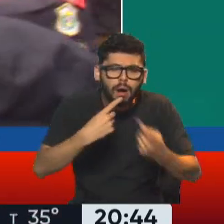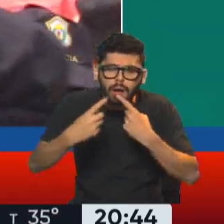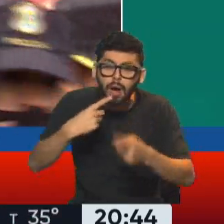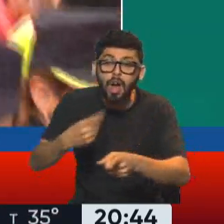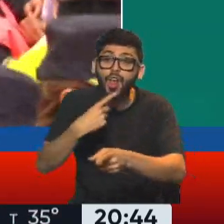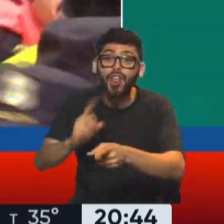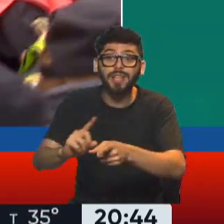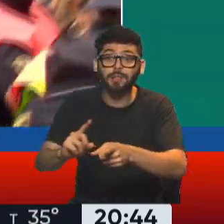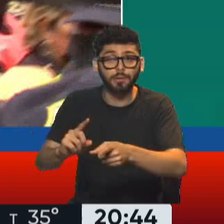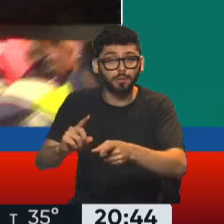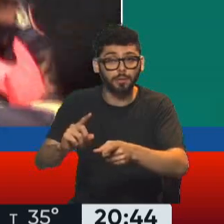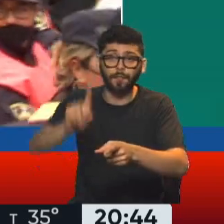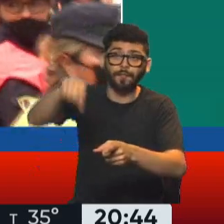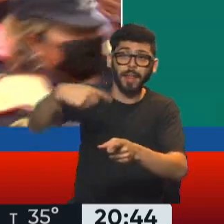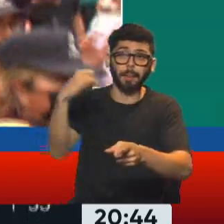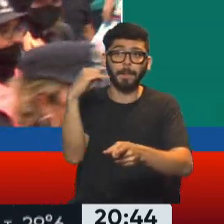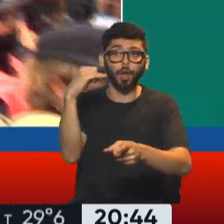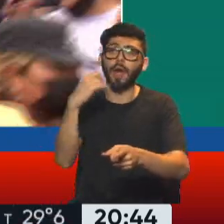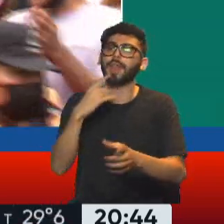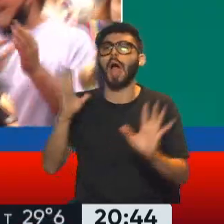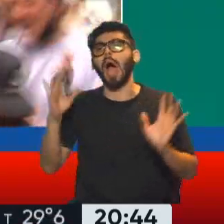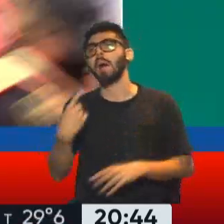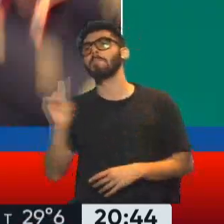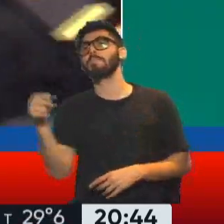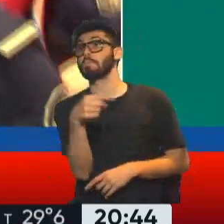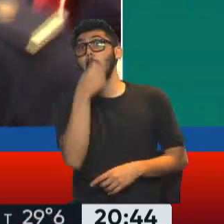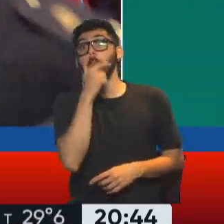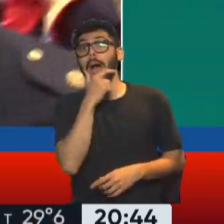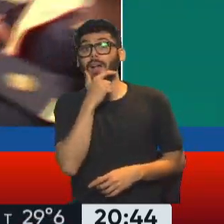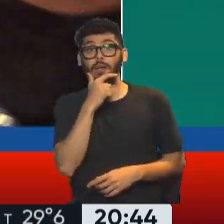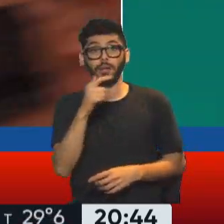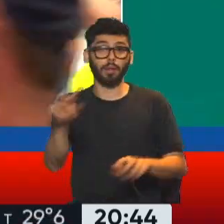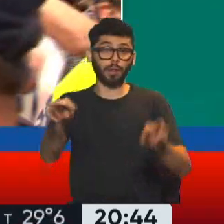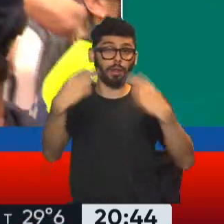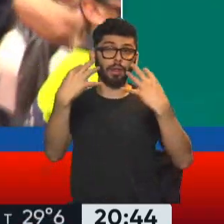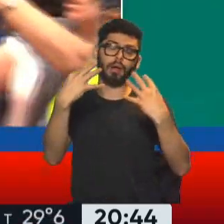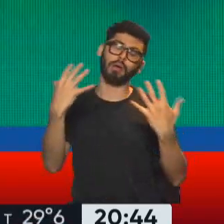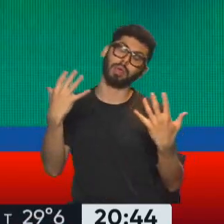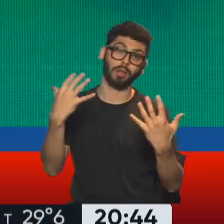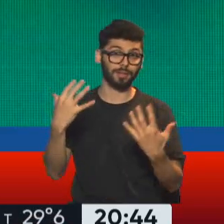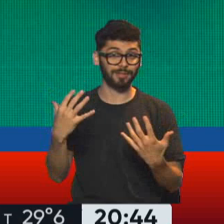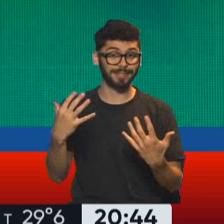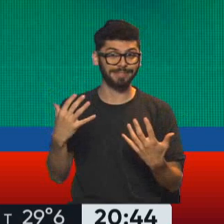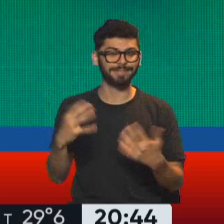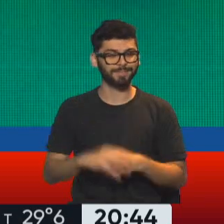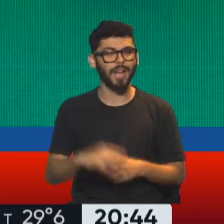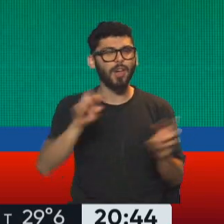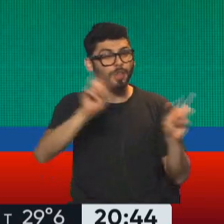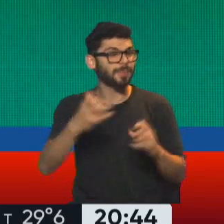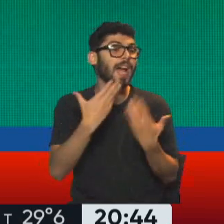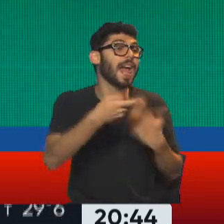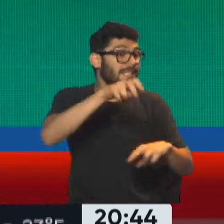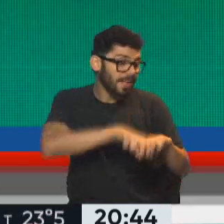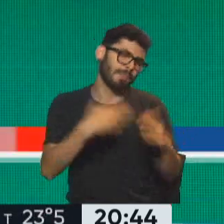era contraproducente. El pero Macri, Pero Macri. iba en contra. Sí. Mirá vos. Vamos a cambiar de tema. Gracias, Néstor, por quedarte.